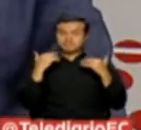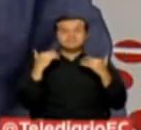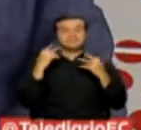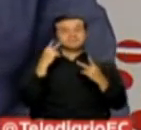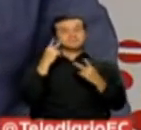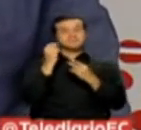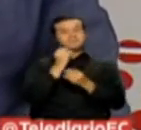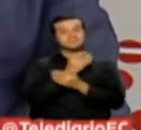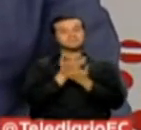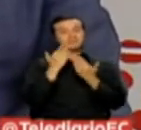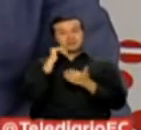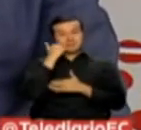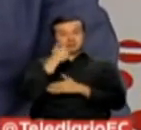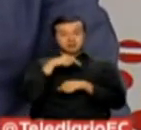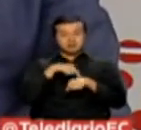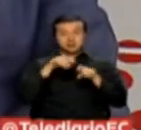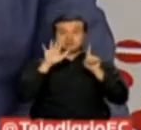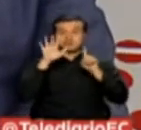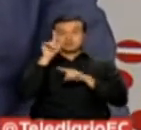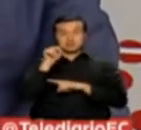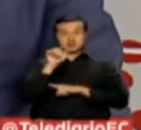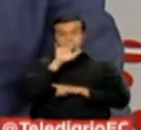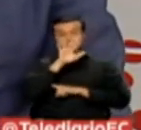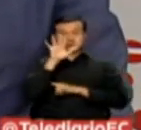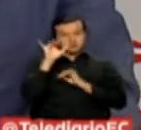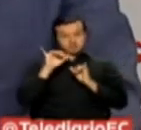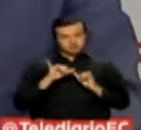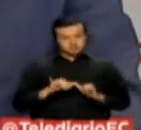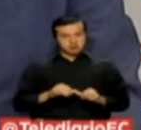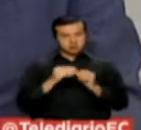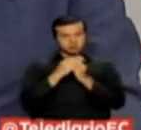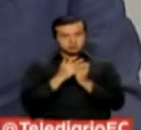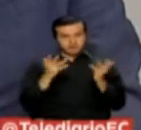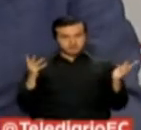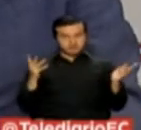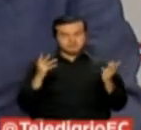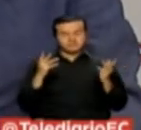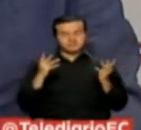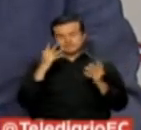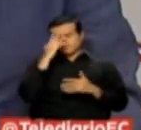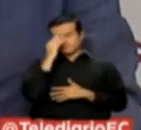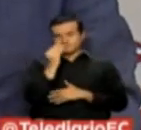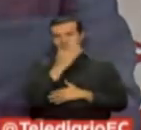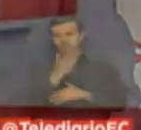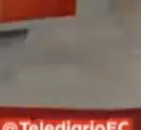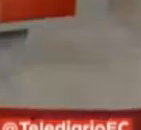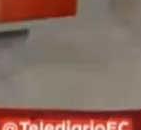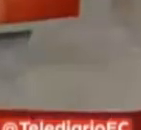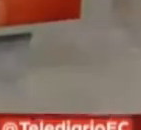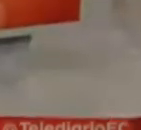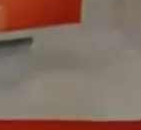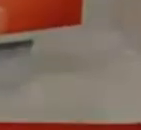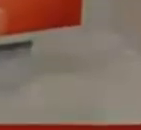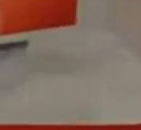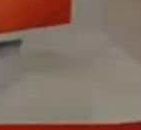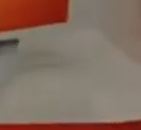este momento. Mañana 6:55, nuevamente la cita con Primera Impresión. Buenos días.